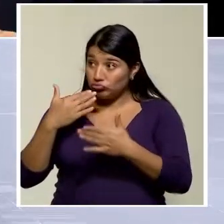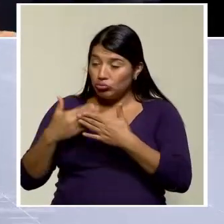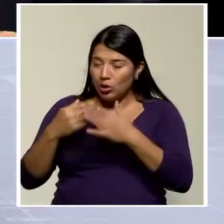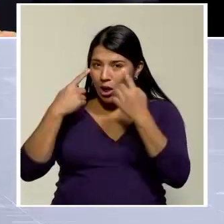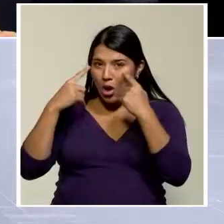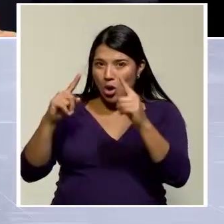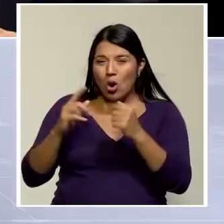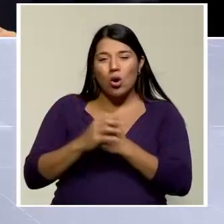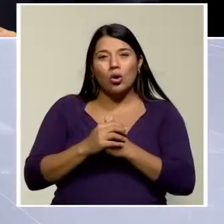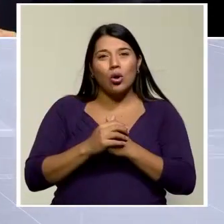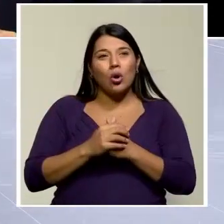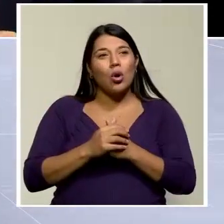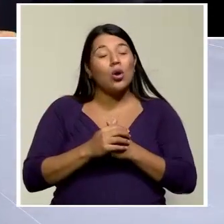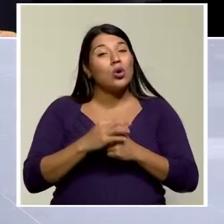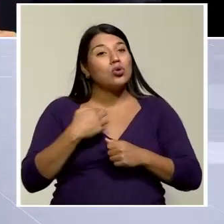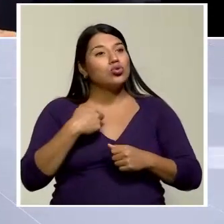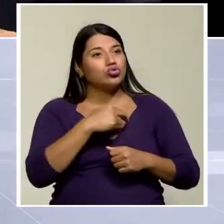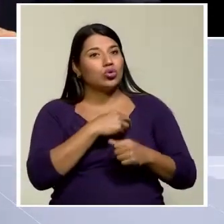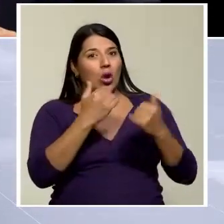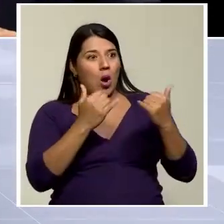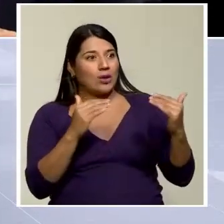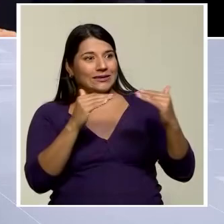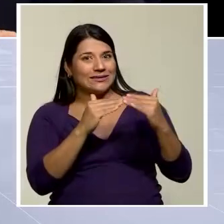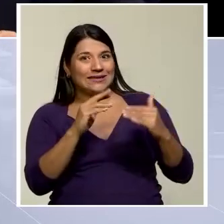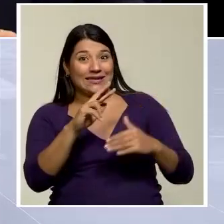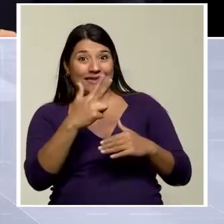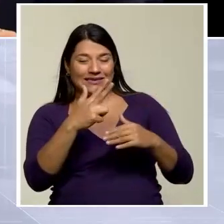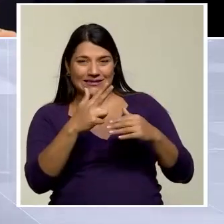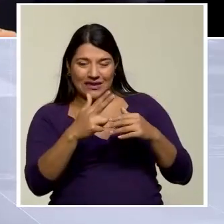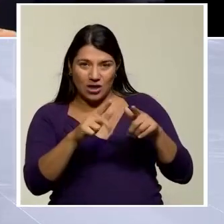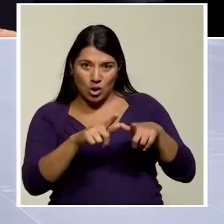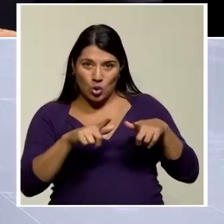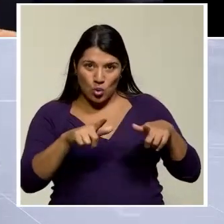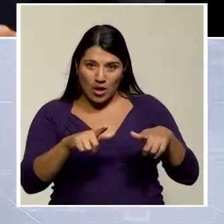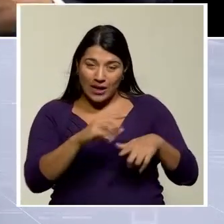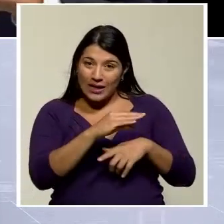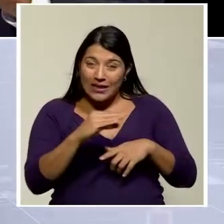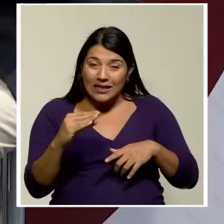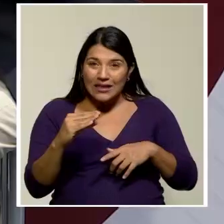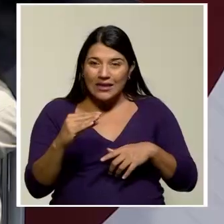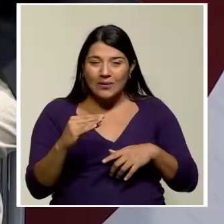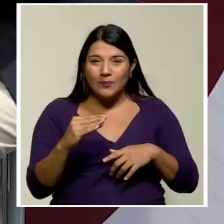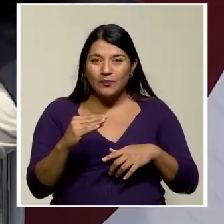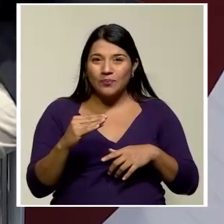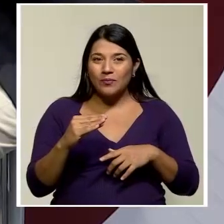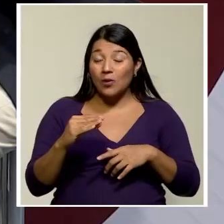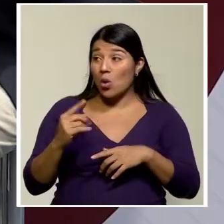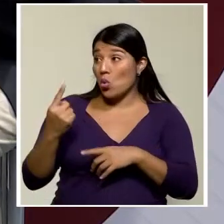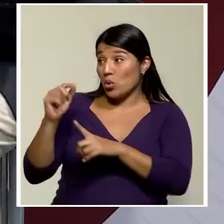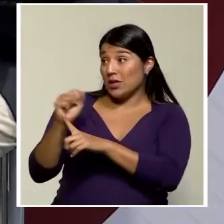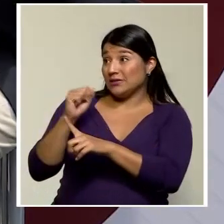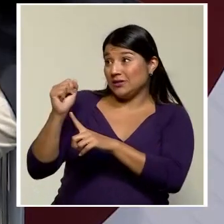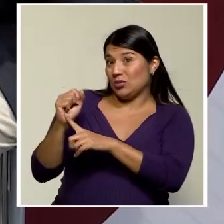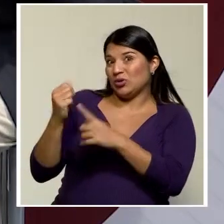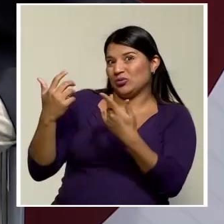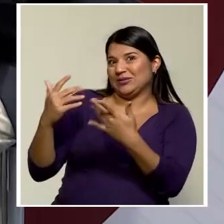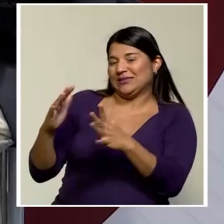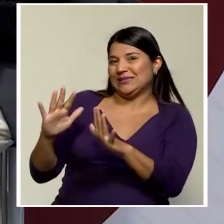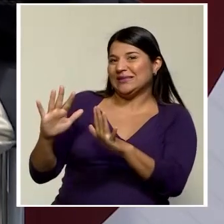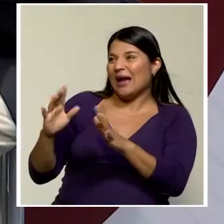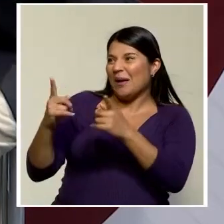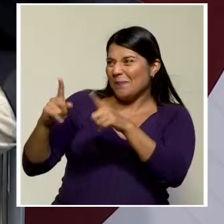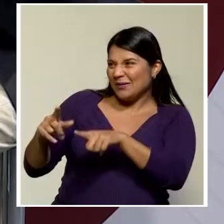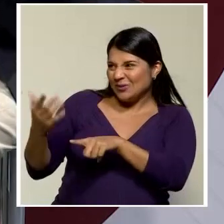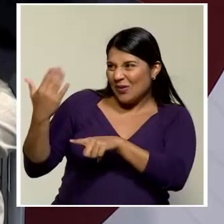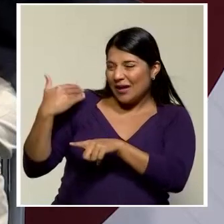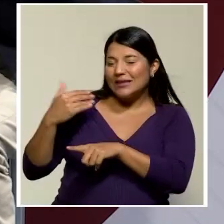hecho estamos en un empate técnico en el tercer lugar y no hemos gastado ni un colón. Una situación que ya le es familiar, ha pasado por